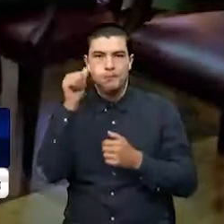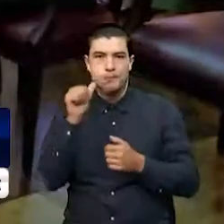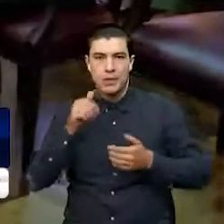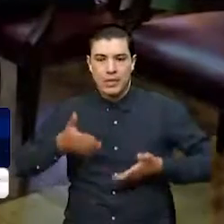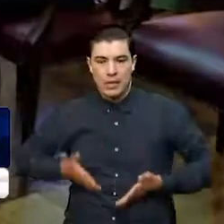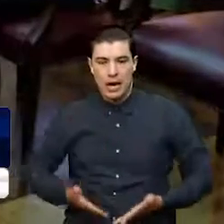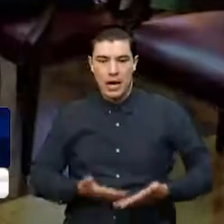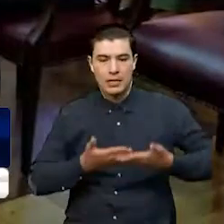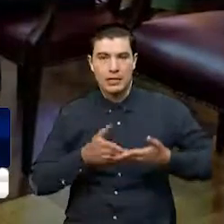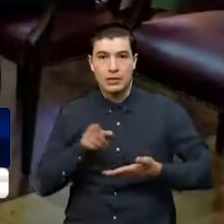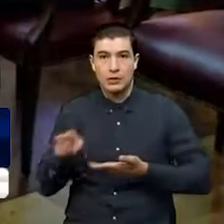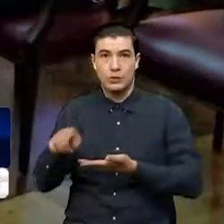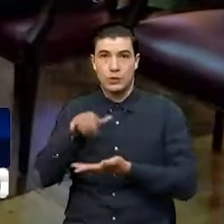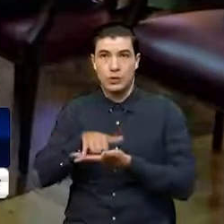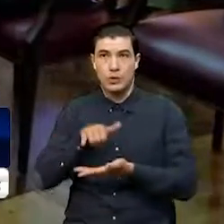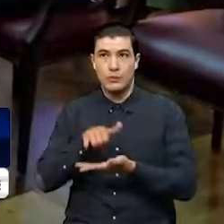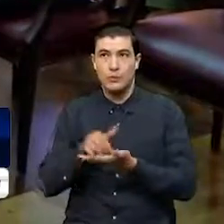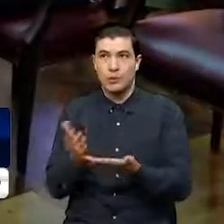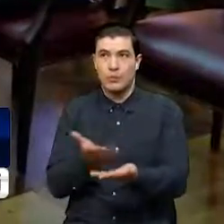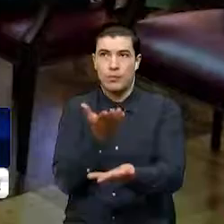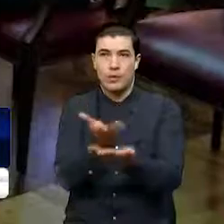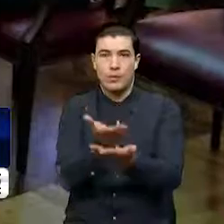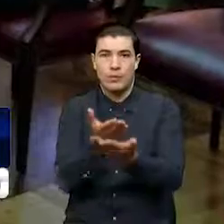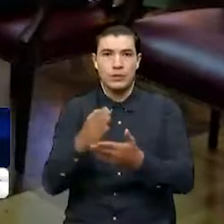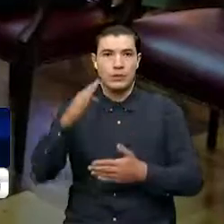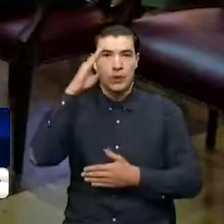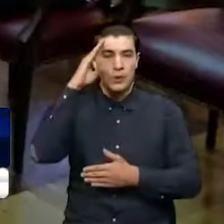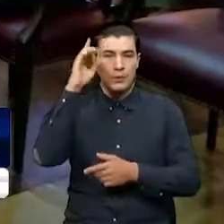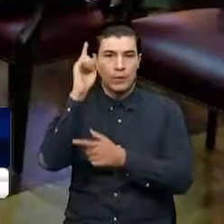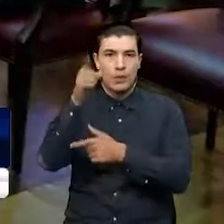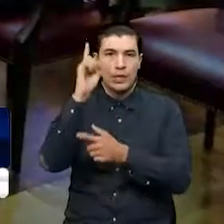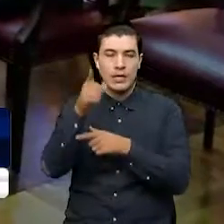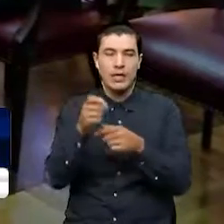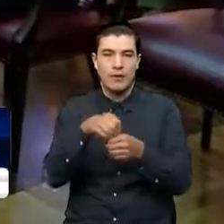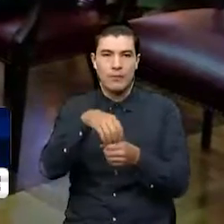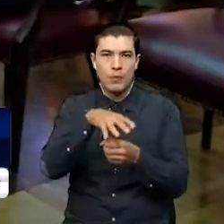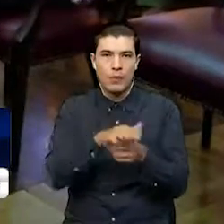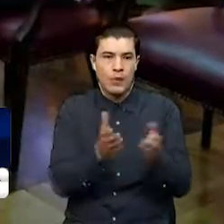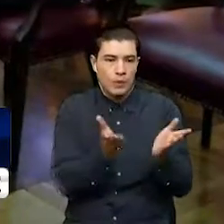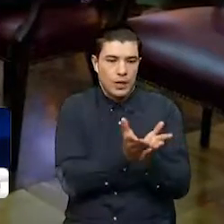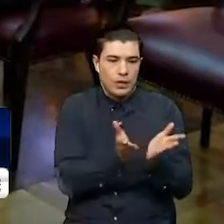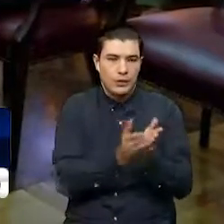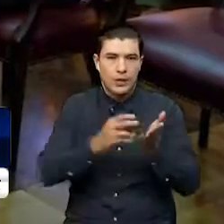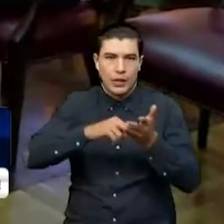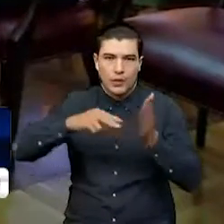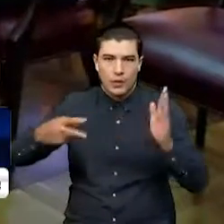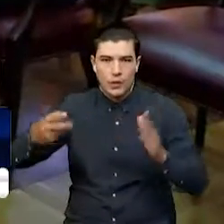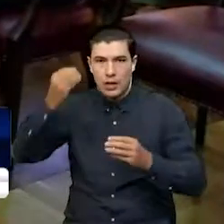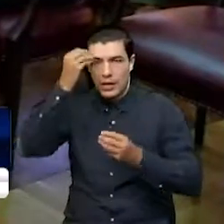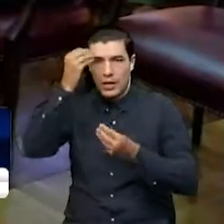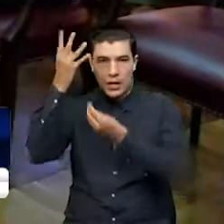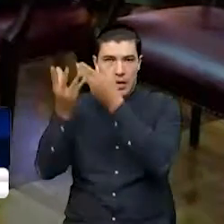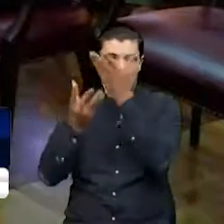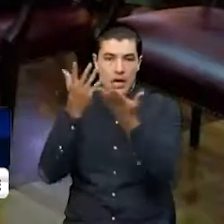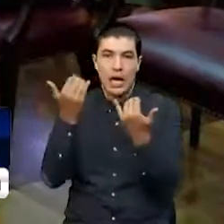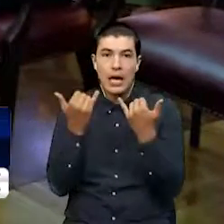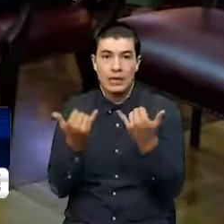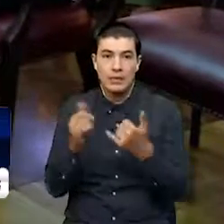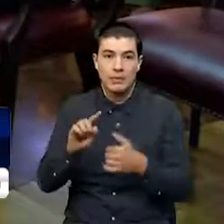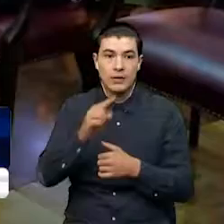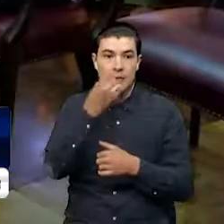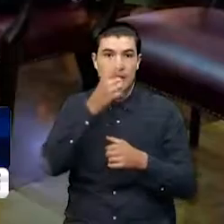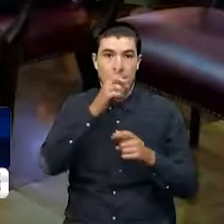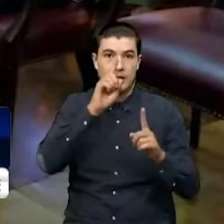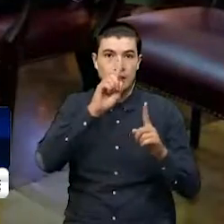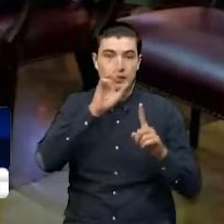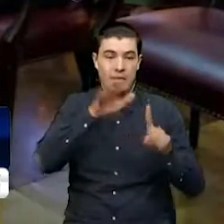asimismo fue presentada la propuesta de la política pública de educación y de tecnología e innovación en el transcurso del primer y segundo